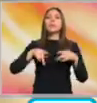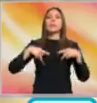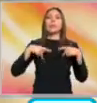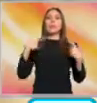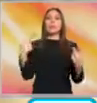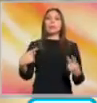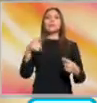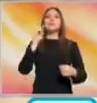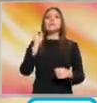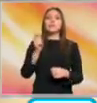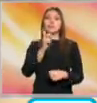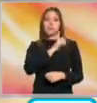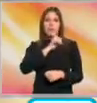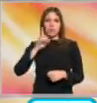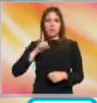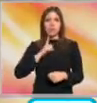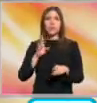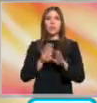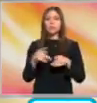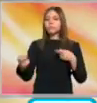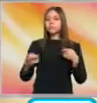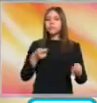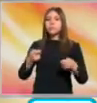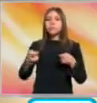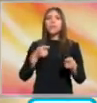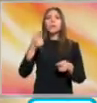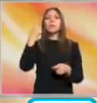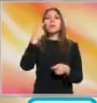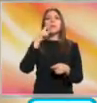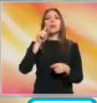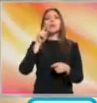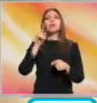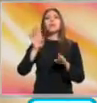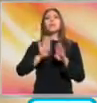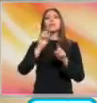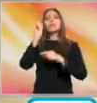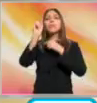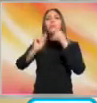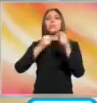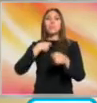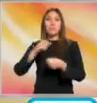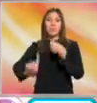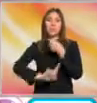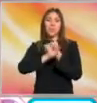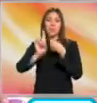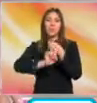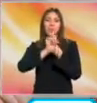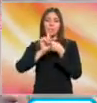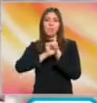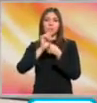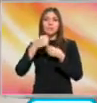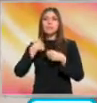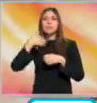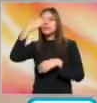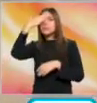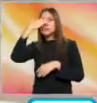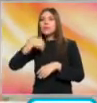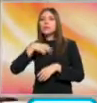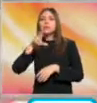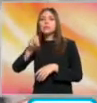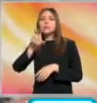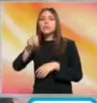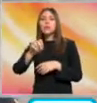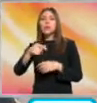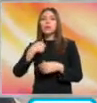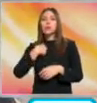debilidades las debo yo de manejar de tal manera que las haga yo a un lado y las puedo convertir en oportunidades.